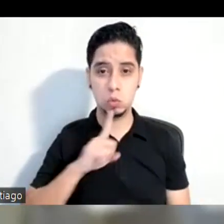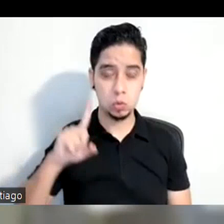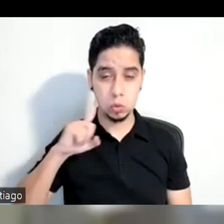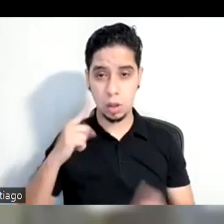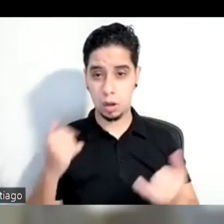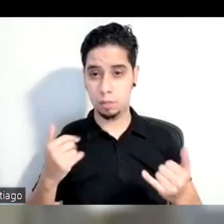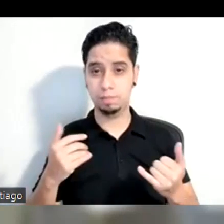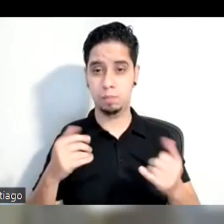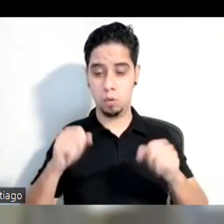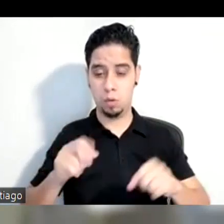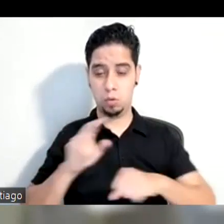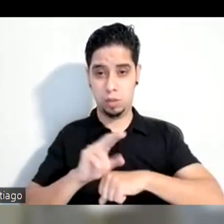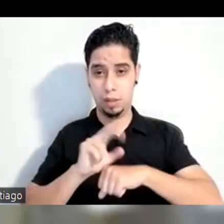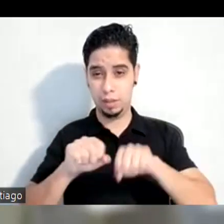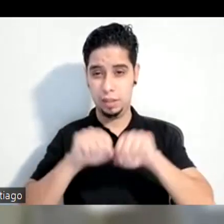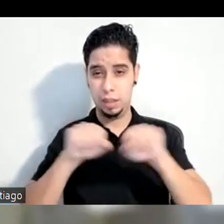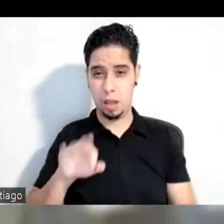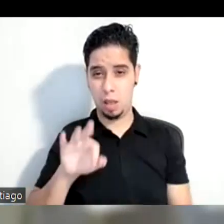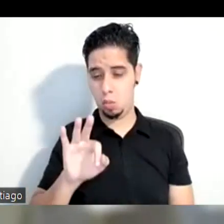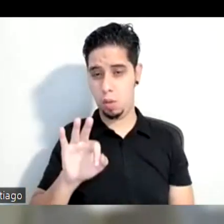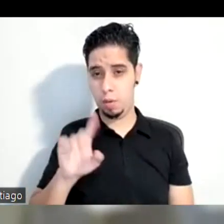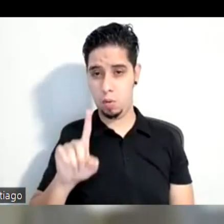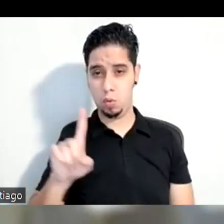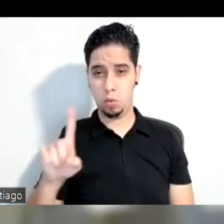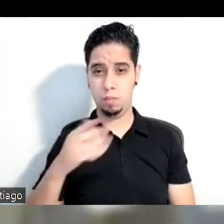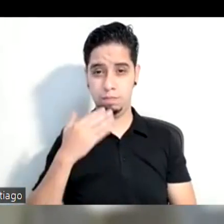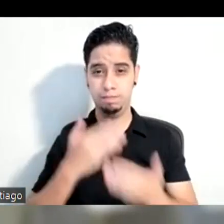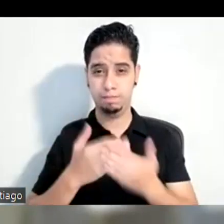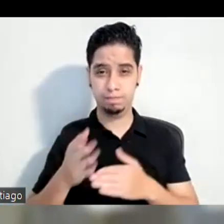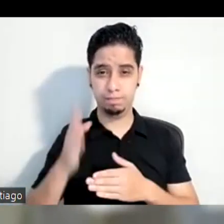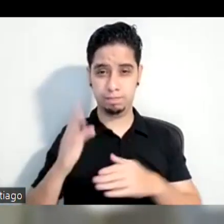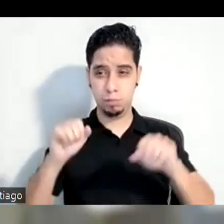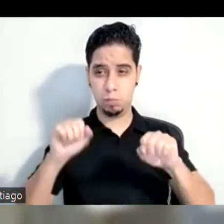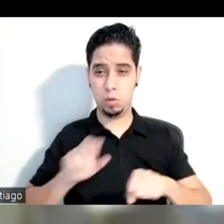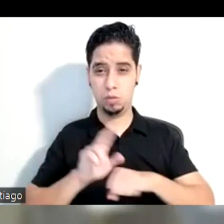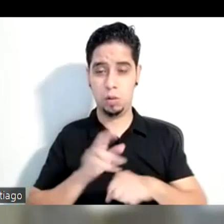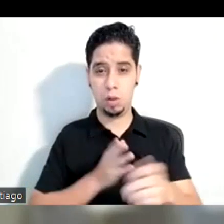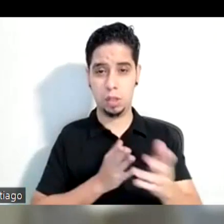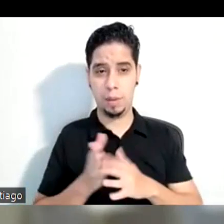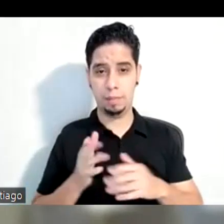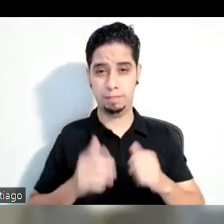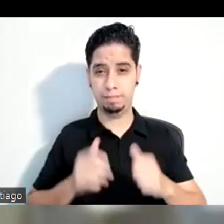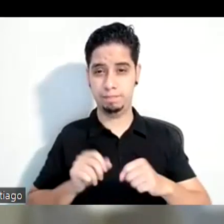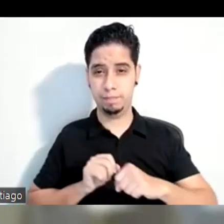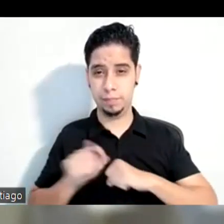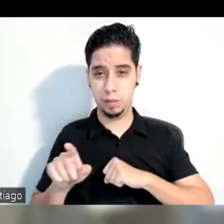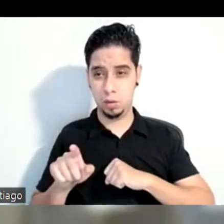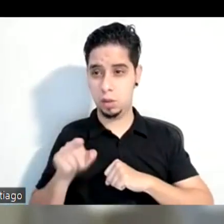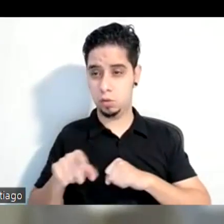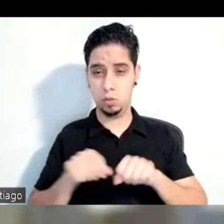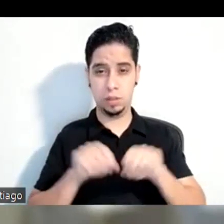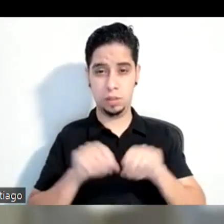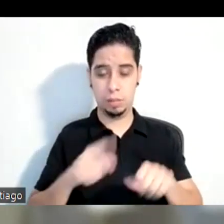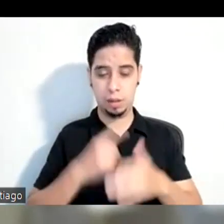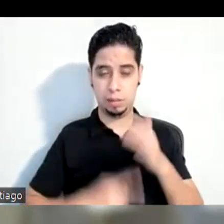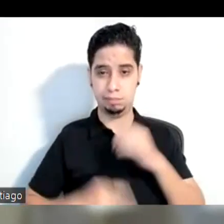911, que gracias a Dios hoy en día también lo pueden usar a través del texto. Okay. Eso es una cosa, un sistema que se añadió